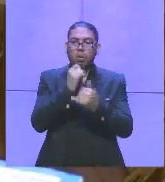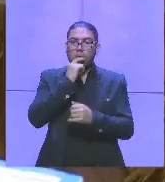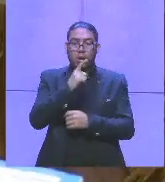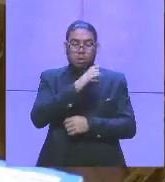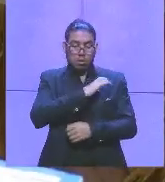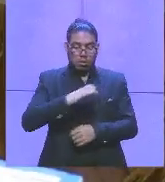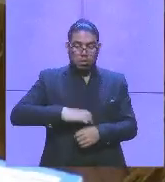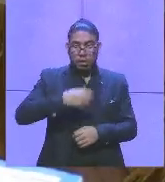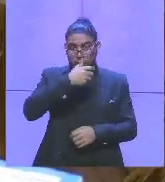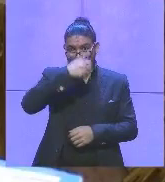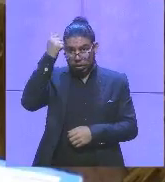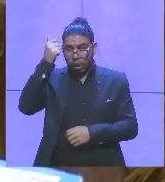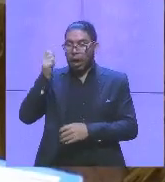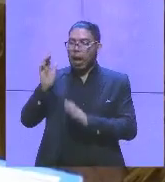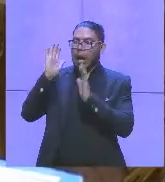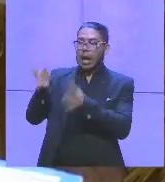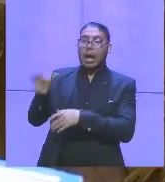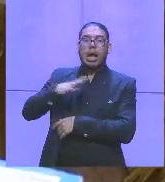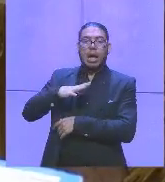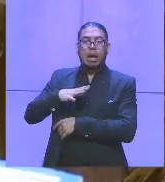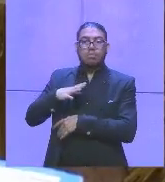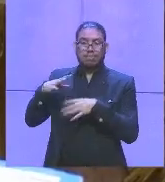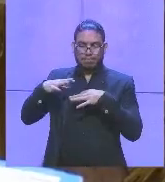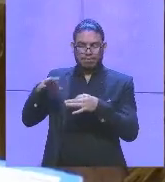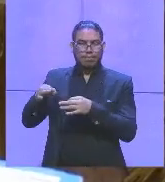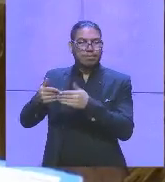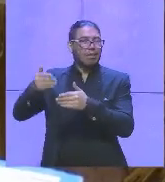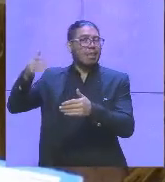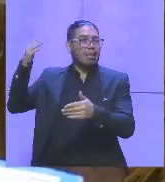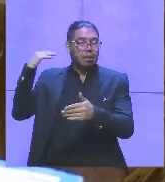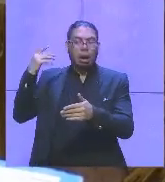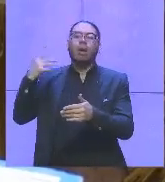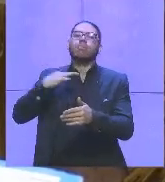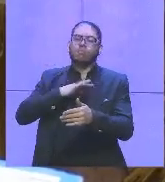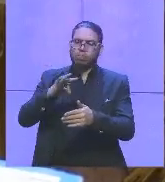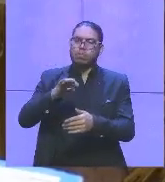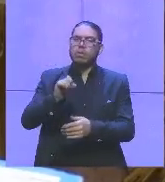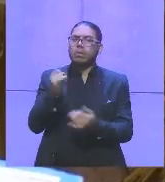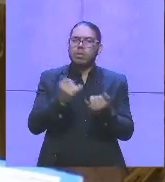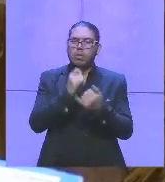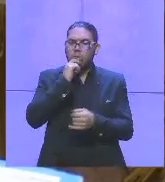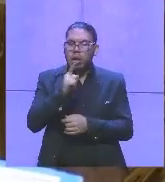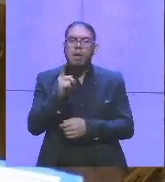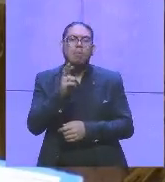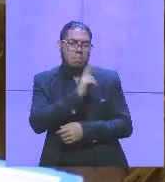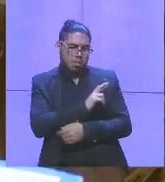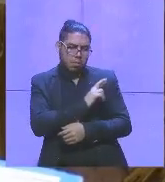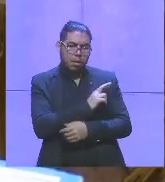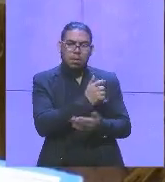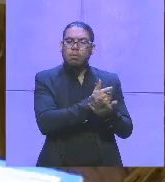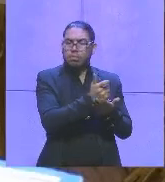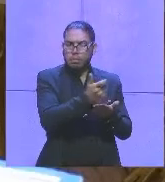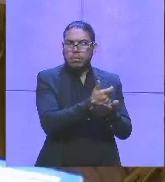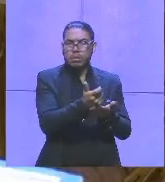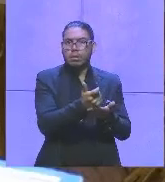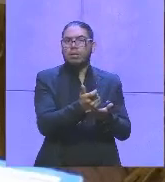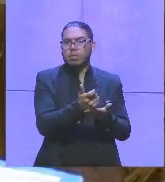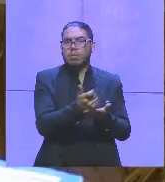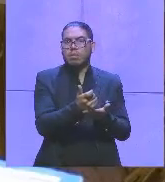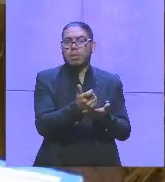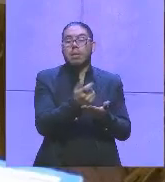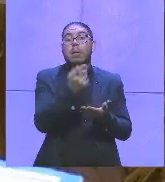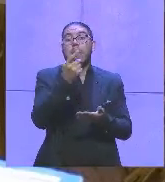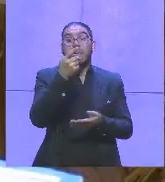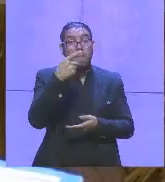las candidaturas de los partidos políticos, sí pueden tener más financiamiento privado que del público que reciben.